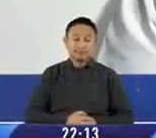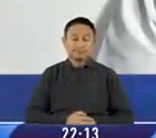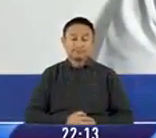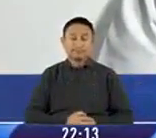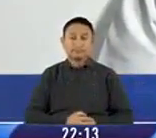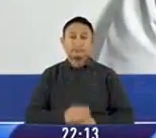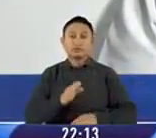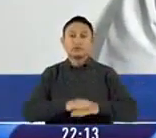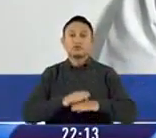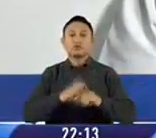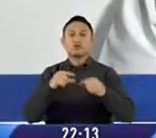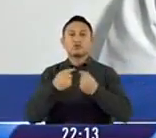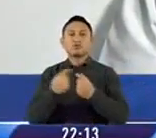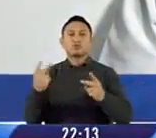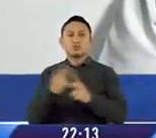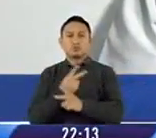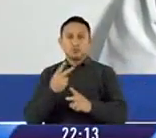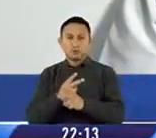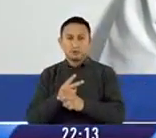por culpa de bandas organizadas,